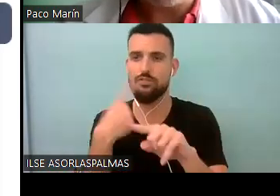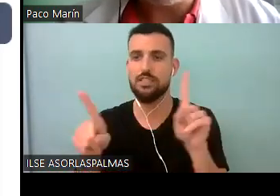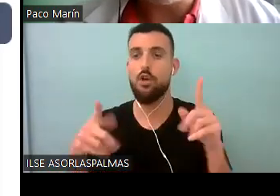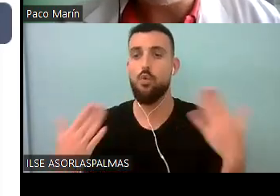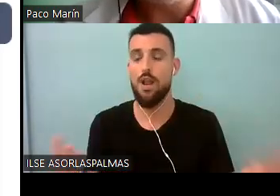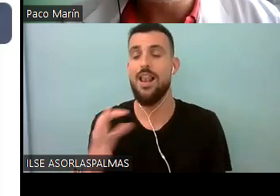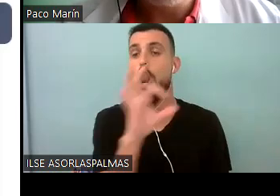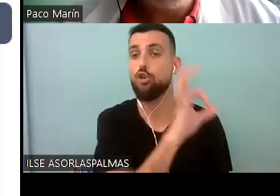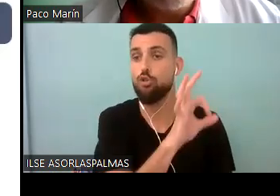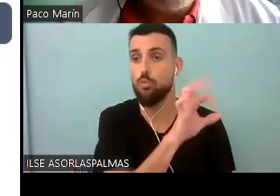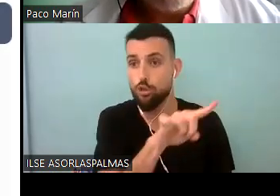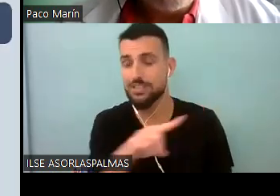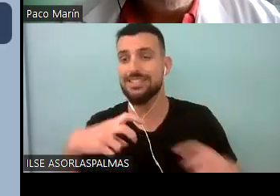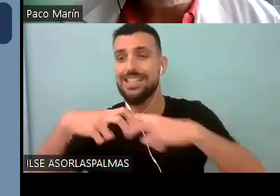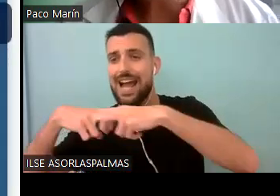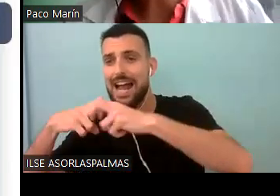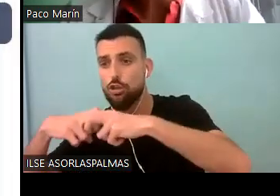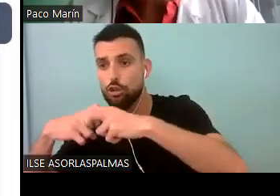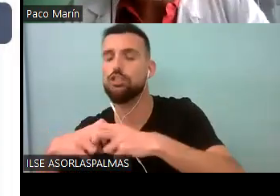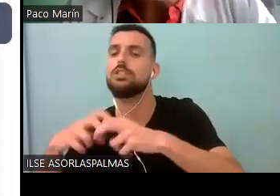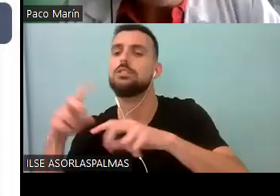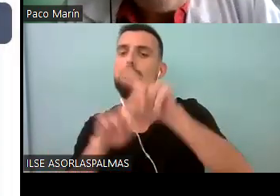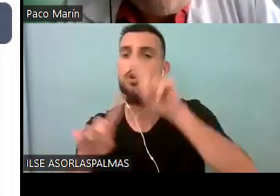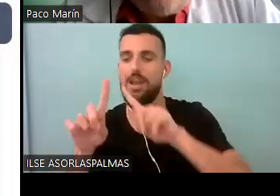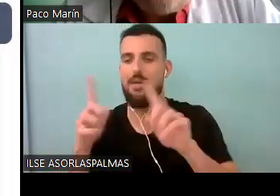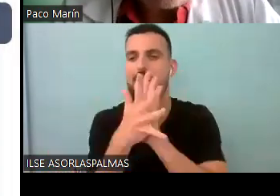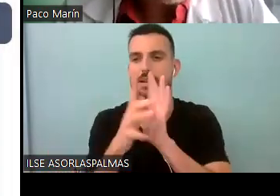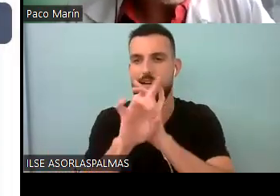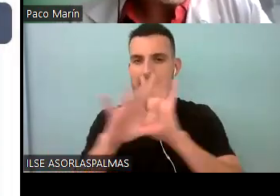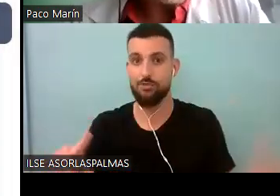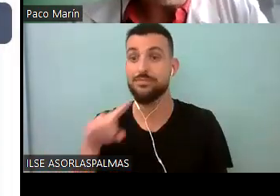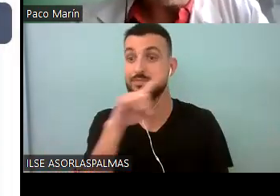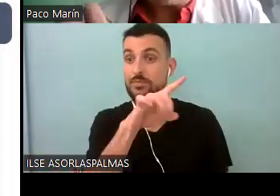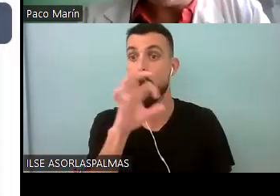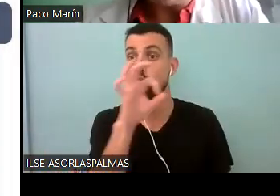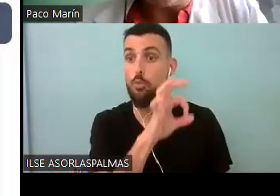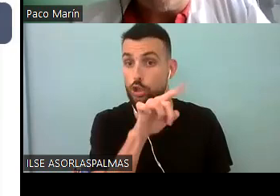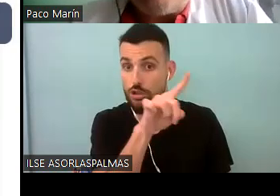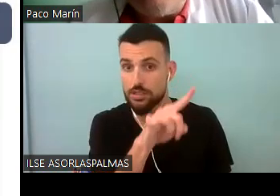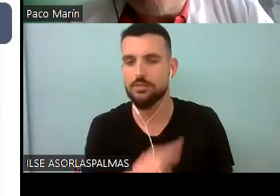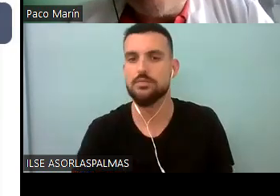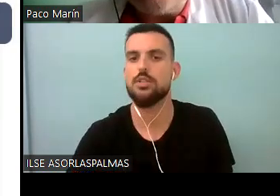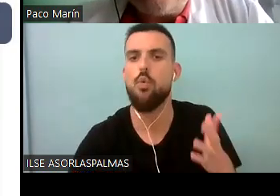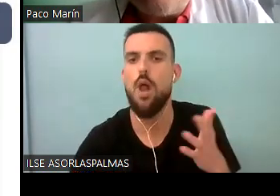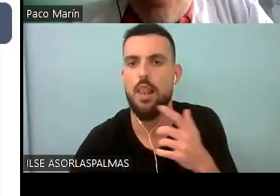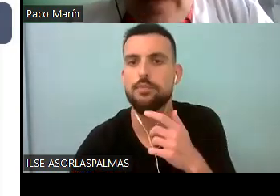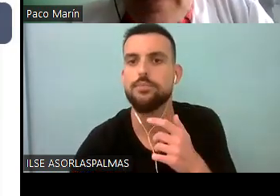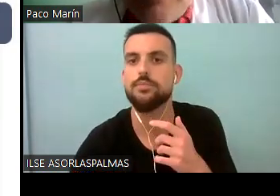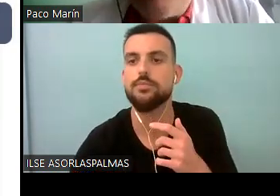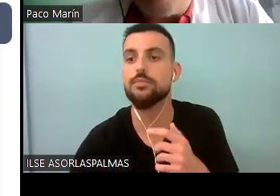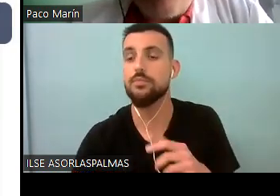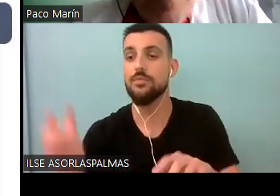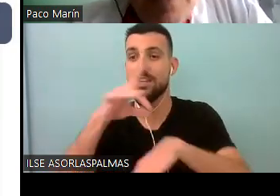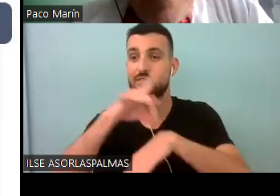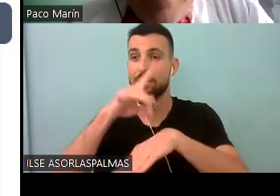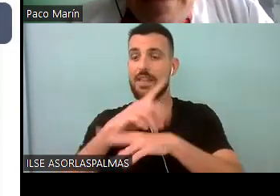y osteoporosis. Bueno, en el caso de la osteoporosis, una de las definiciones que le podemos dar es esta que veis aquí. Es una patología ósea,